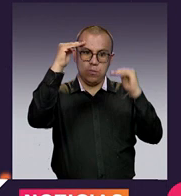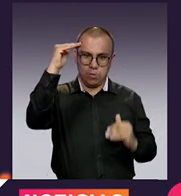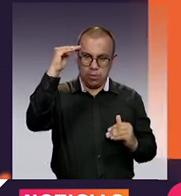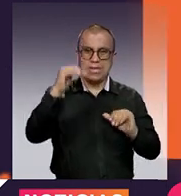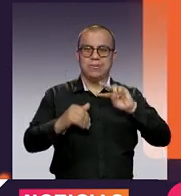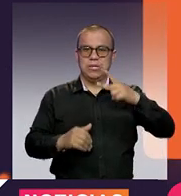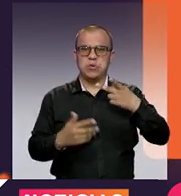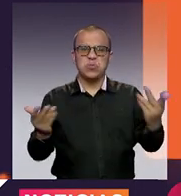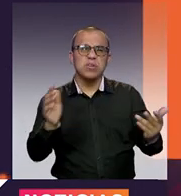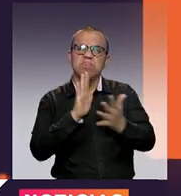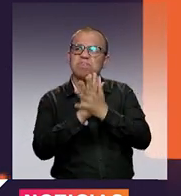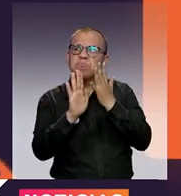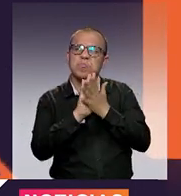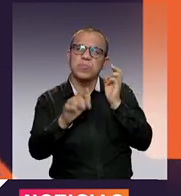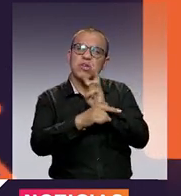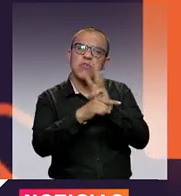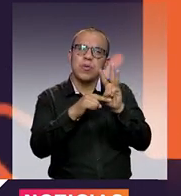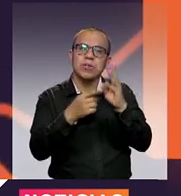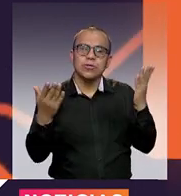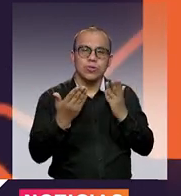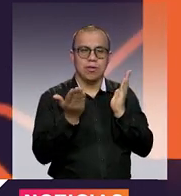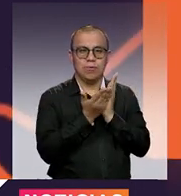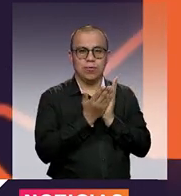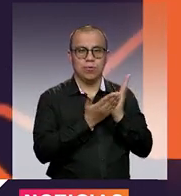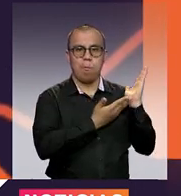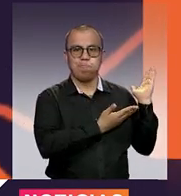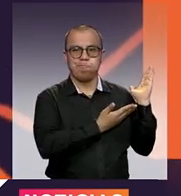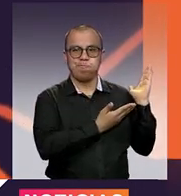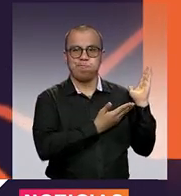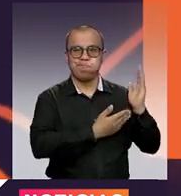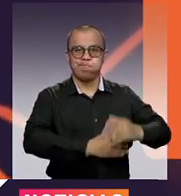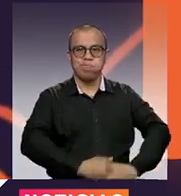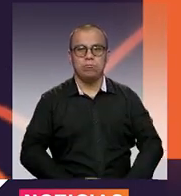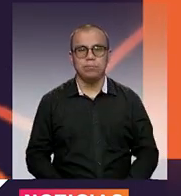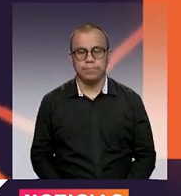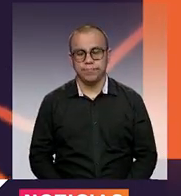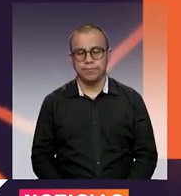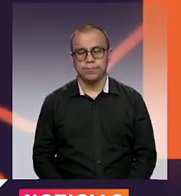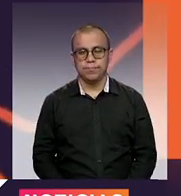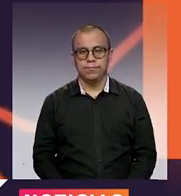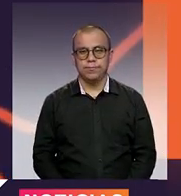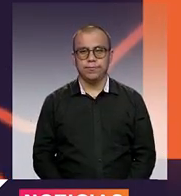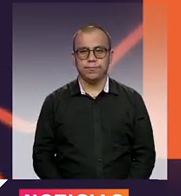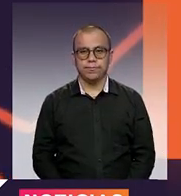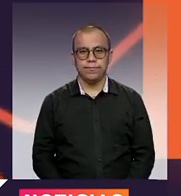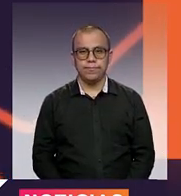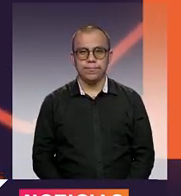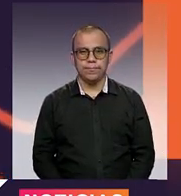para más información se puede consultar la página www educación bogotá punto edu puntocom